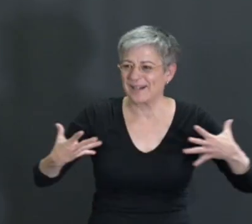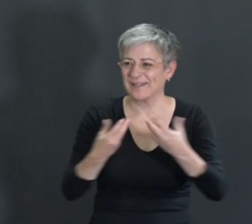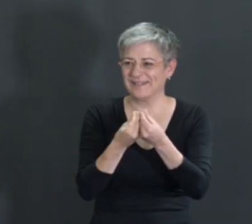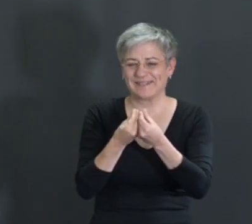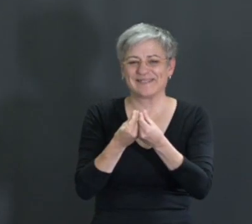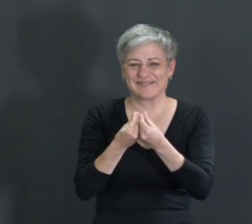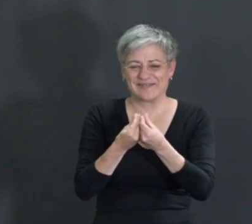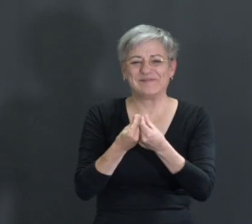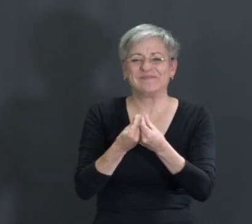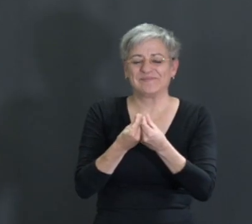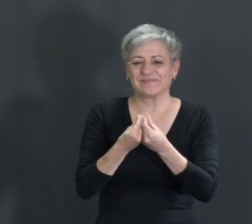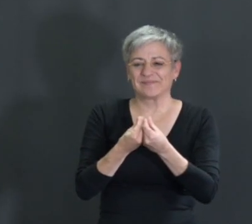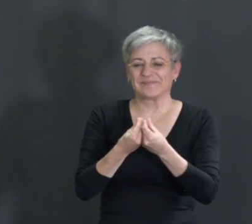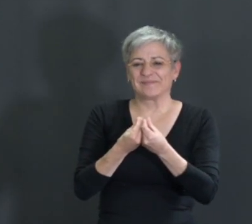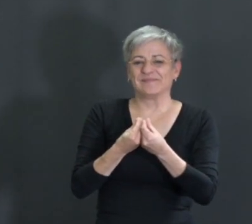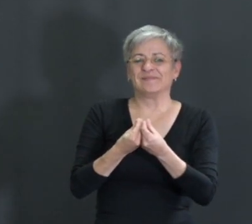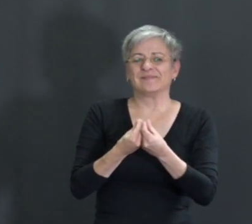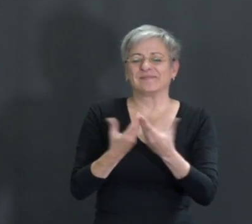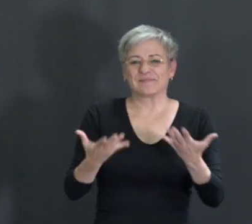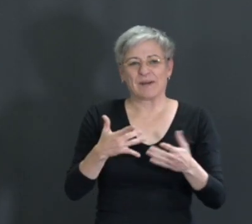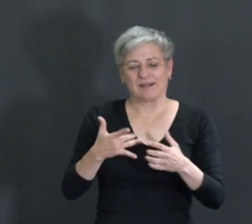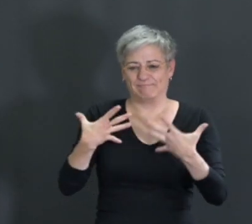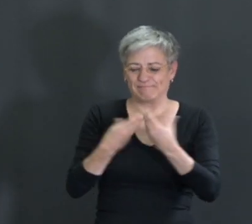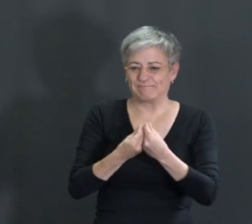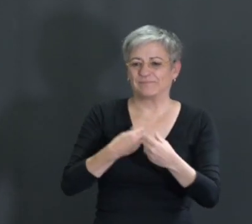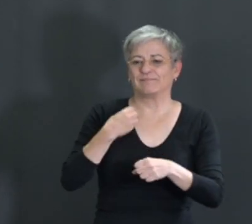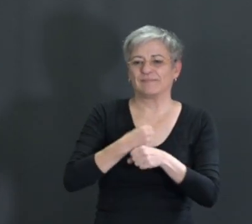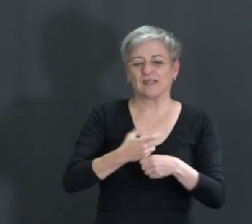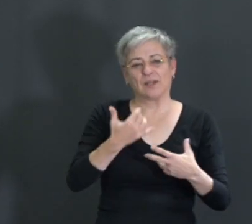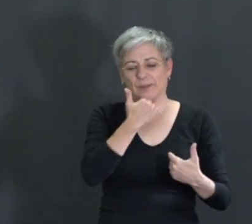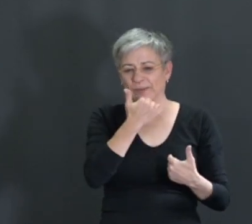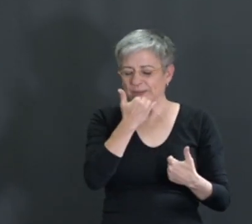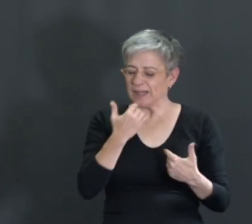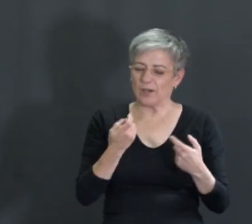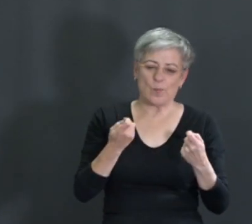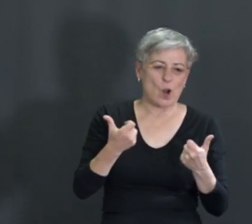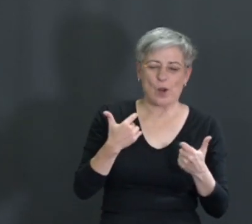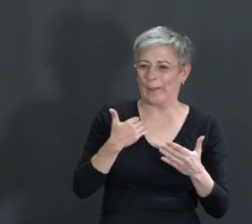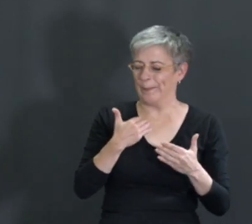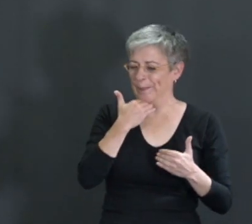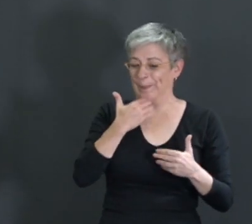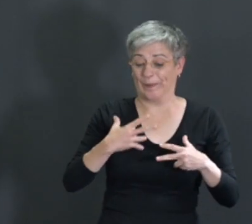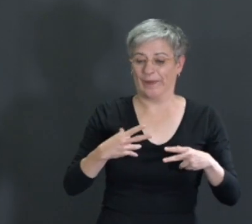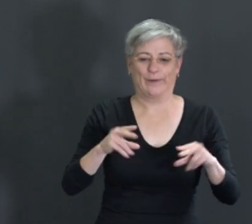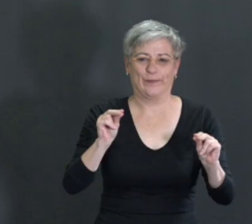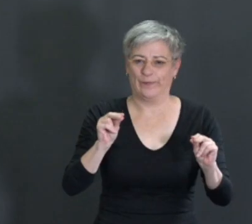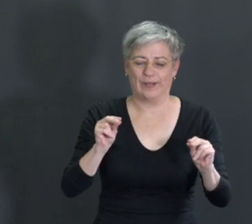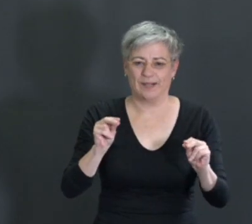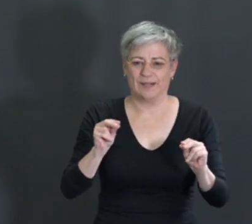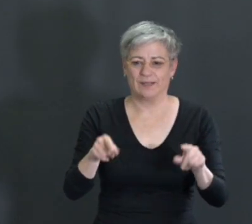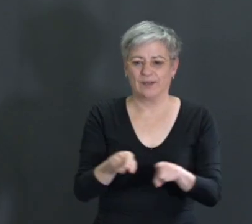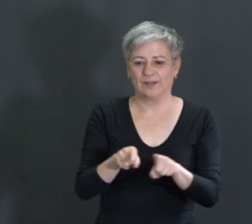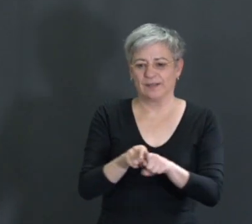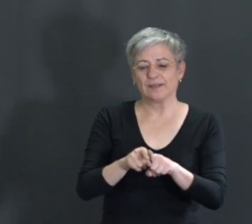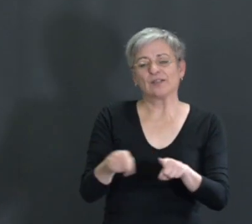has repetido. Muy bien, muy bien. Tenemos el tiempo ya pisándonos los talones, entonces nos queda la carta a